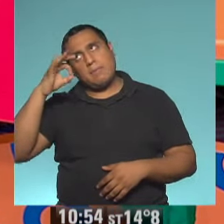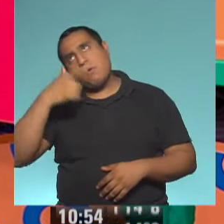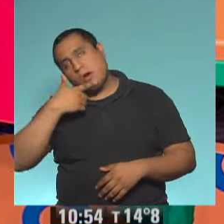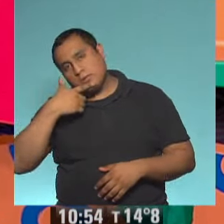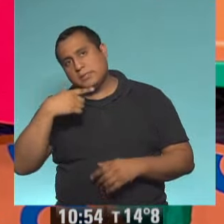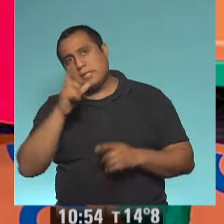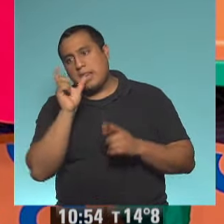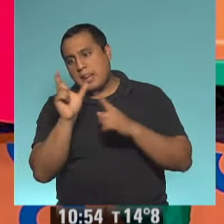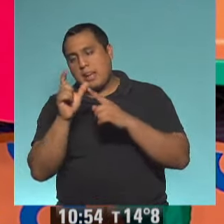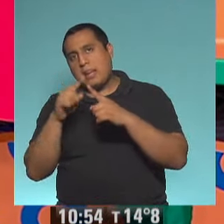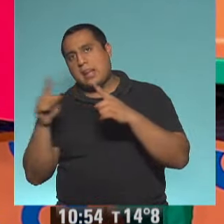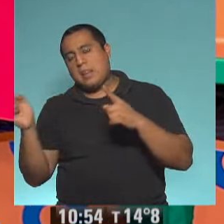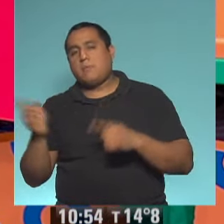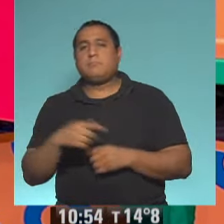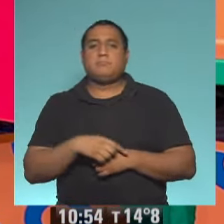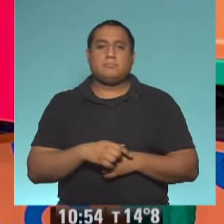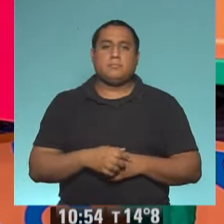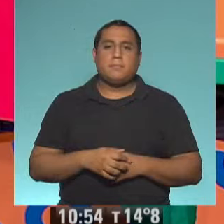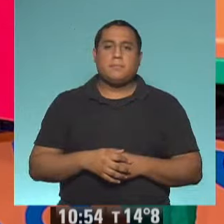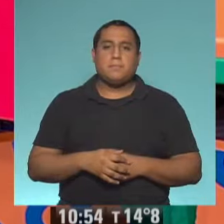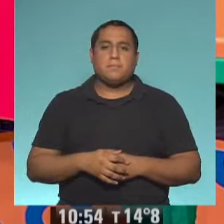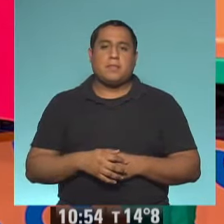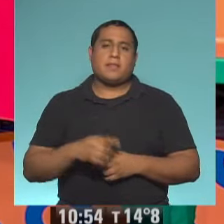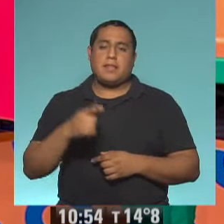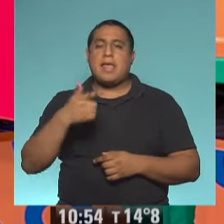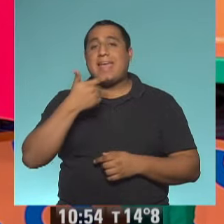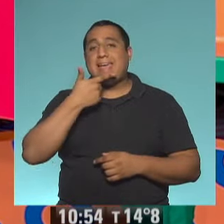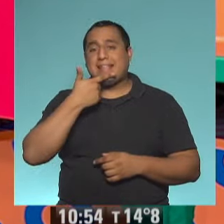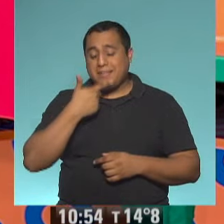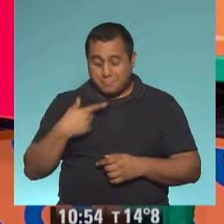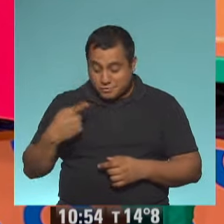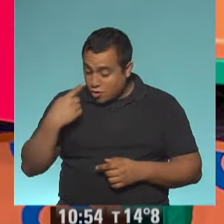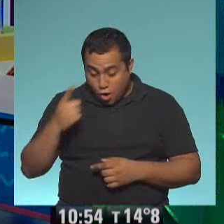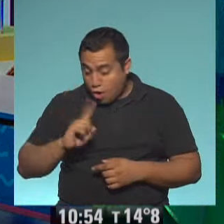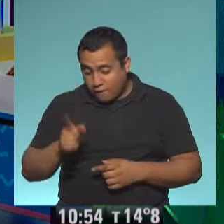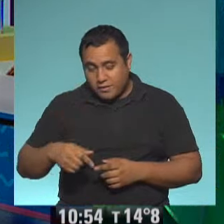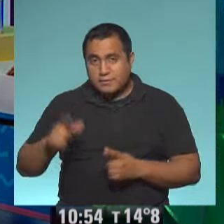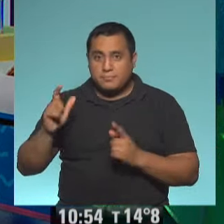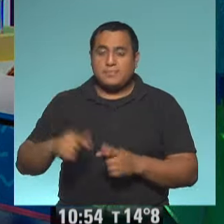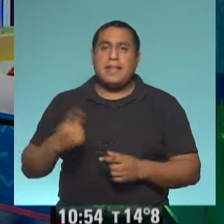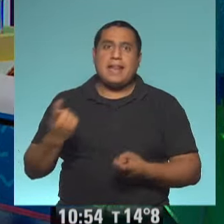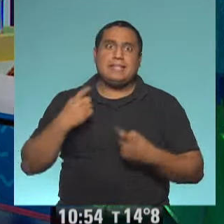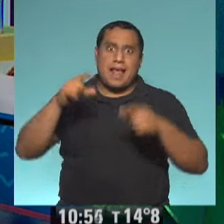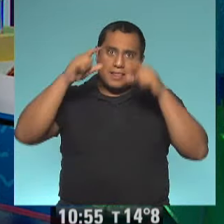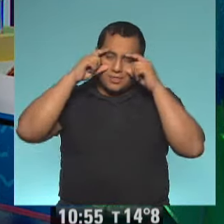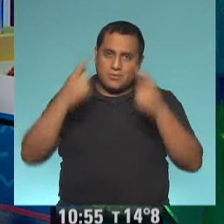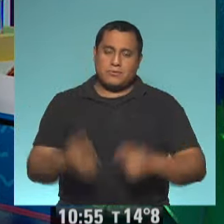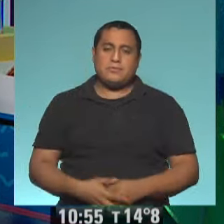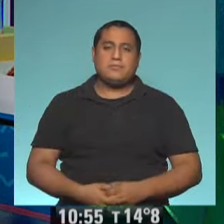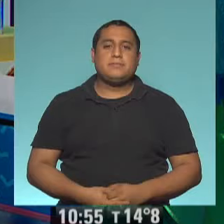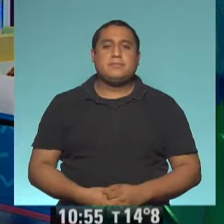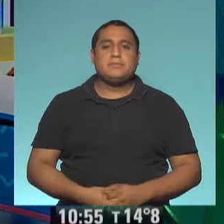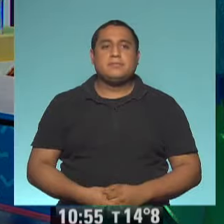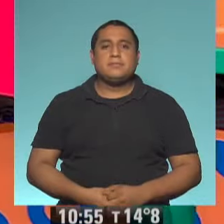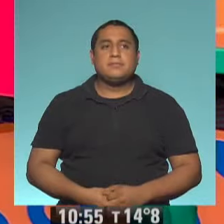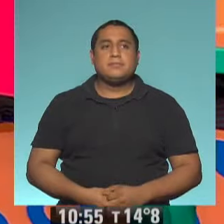una S? Me falta una S. Ahí, ahí. ¡Ay! Ella no veía. ¡Anteojos! A su paso.